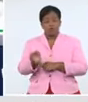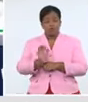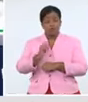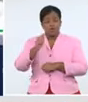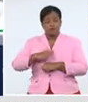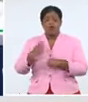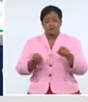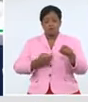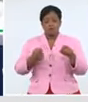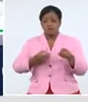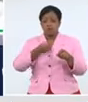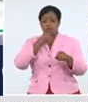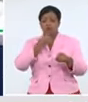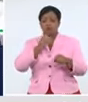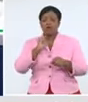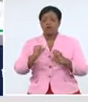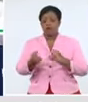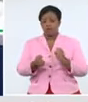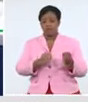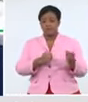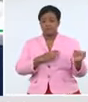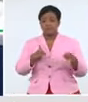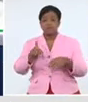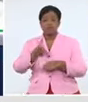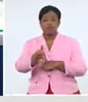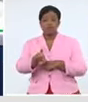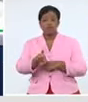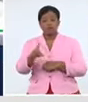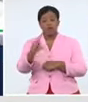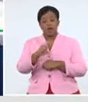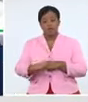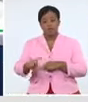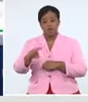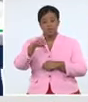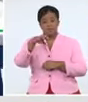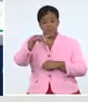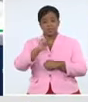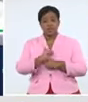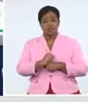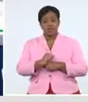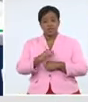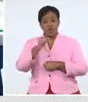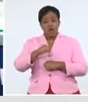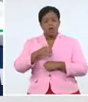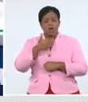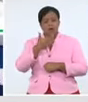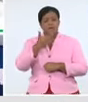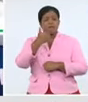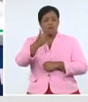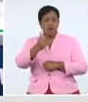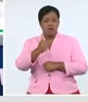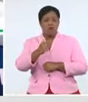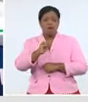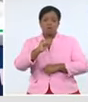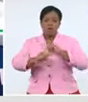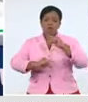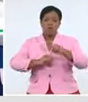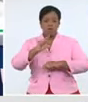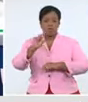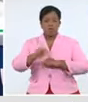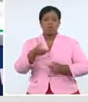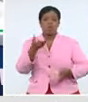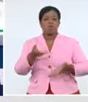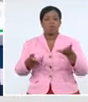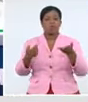esta provincia cubana. Y por último, Camagüey y Pinar del Río, hoy con mejores indicadores en relación con jornadas